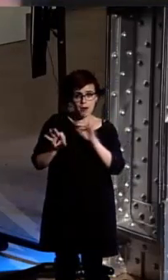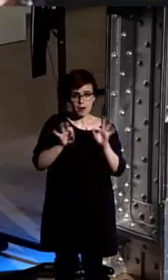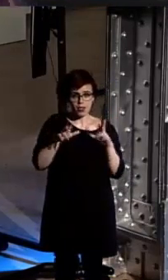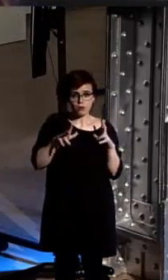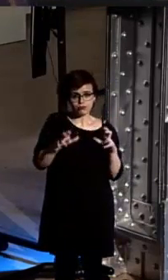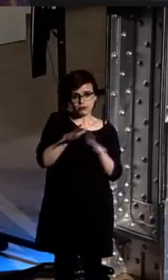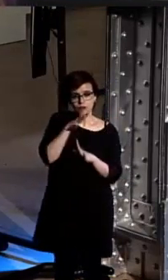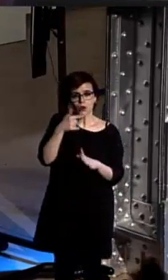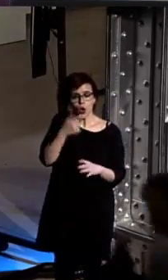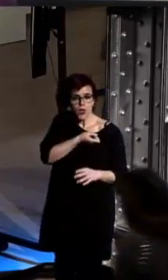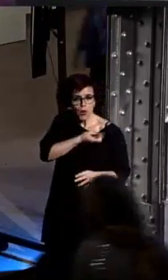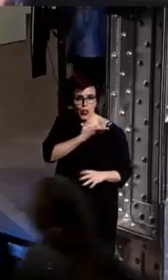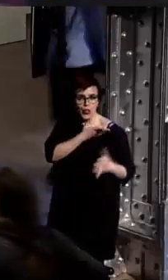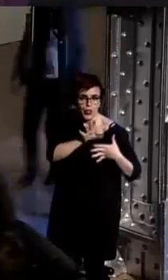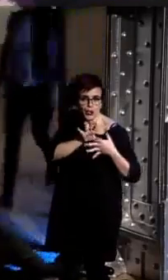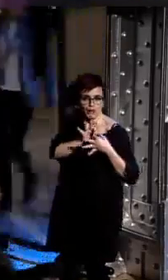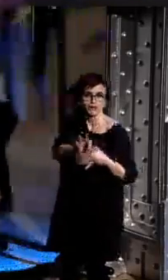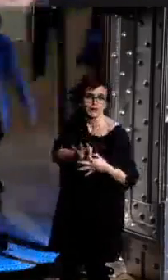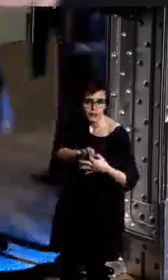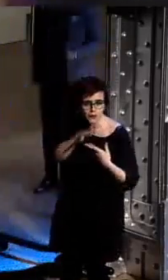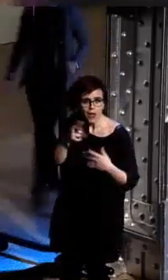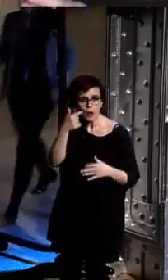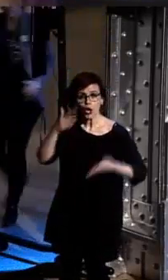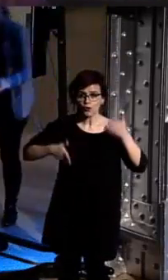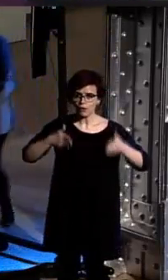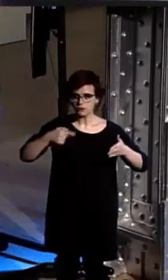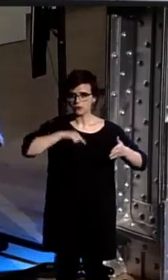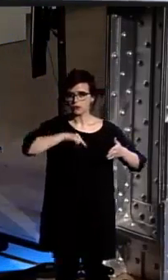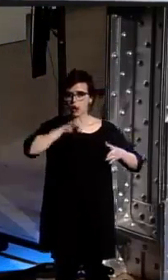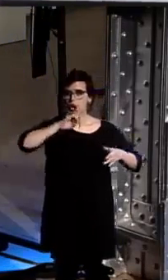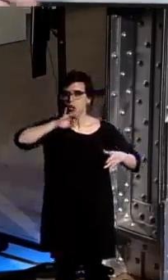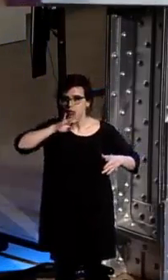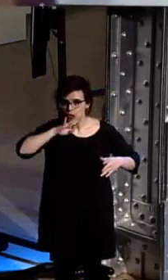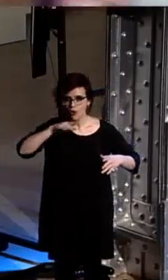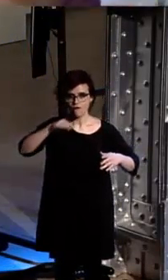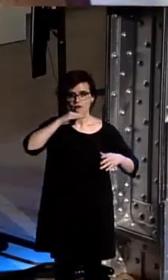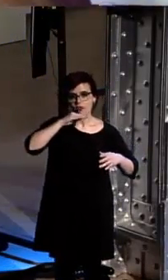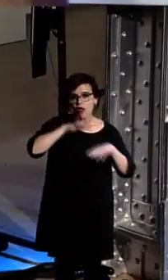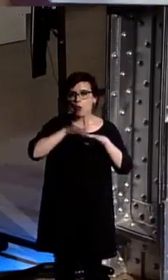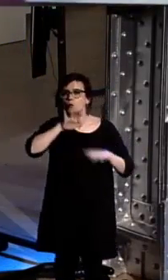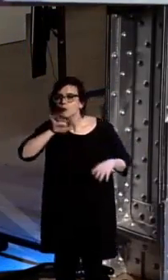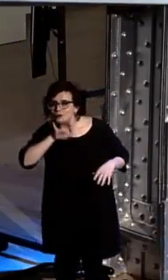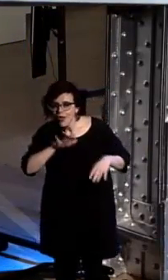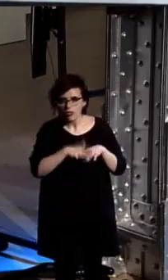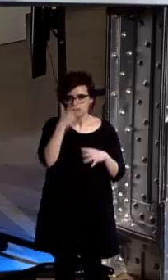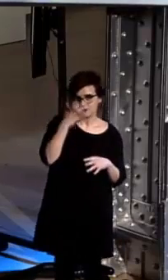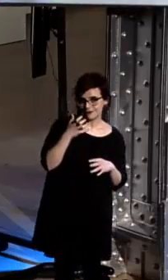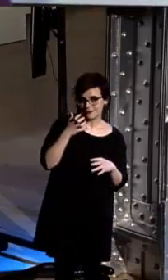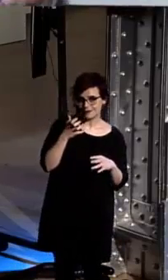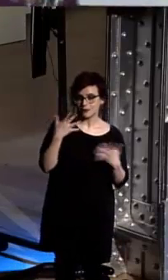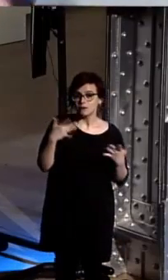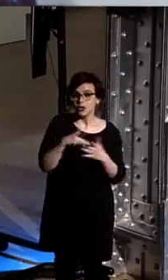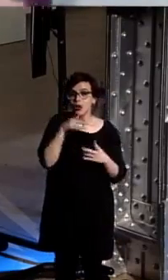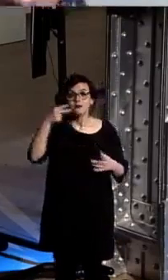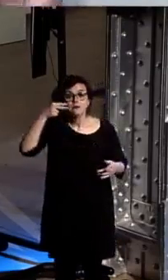determinado estado emocional cada vez. Entonces el robot puede decir, ahora estoy contento, ahora estoy enfadado, ahora tengo curiosidad, ahora estoy triste. ¿Cómo